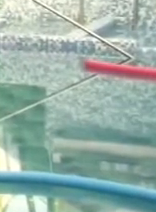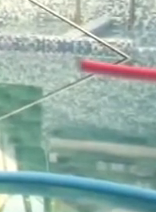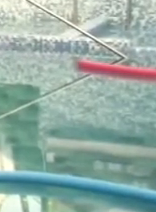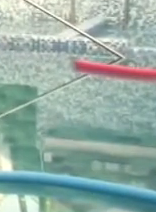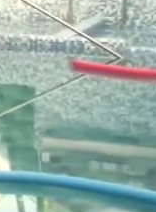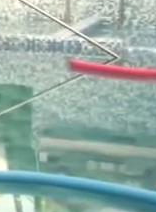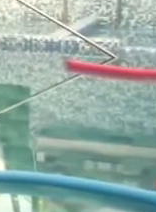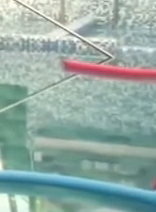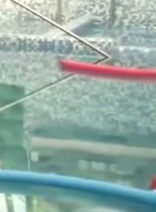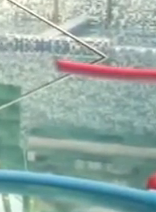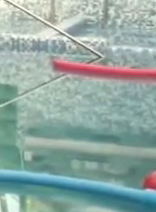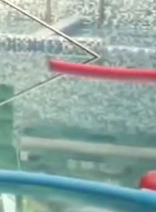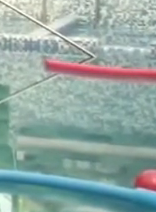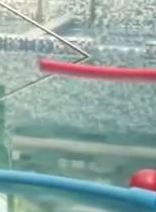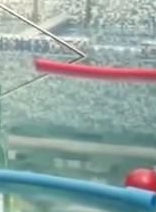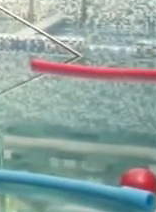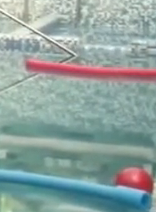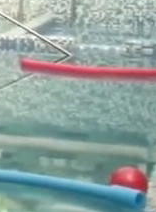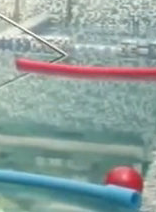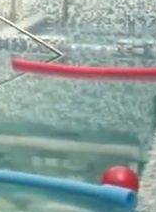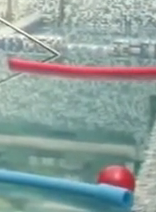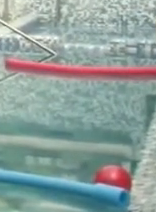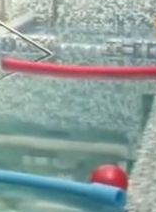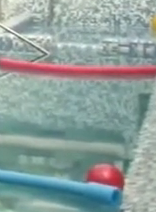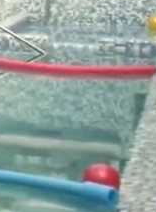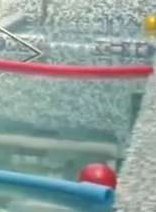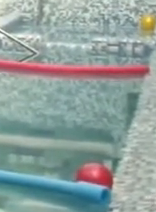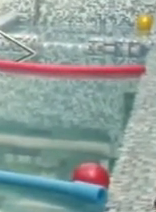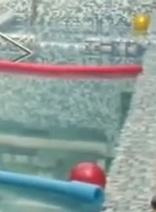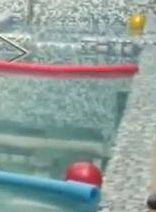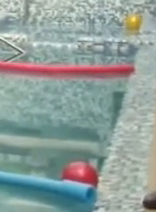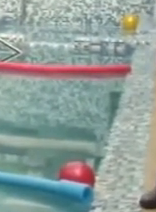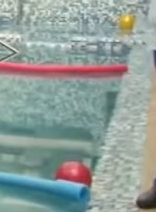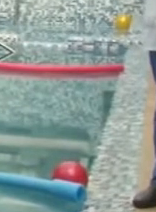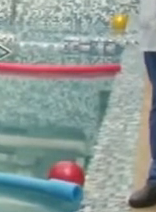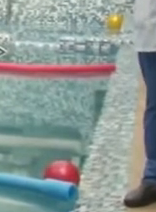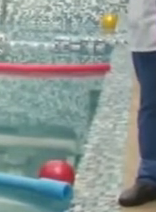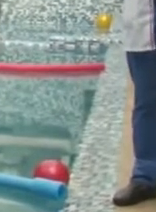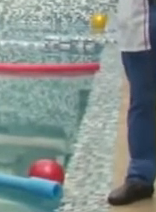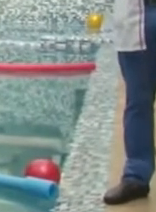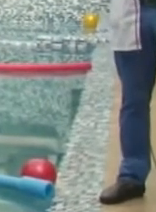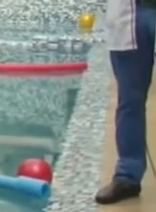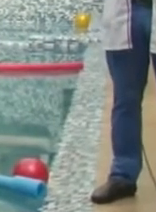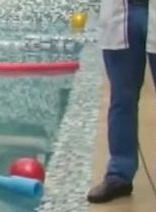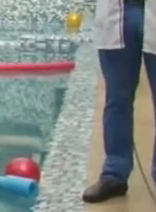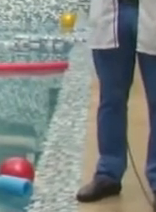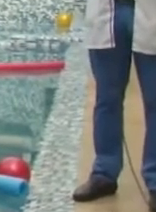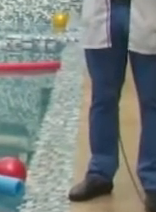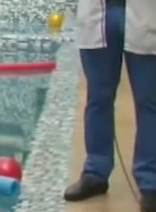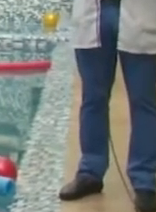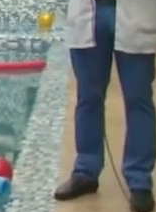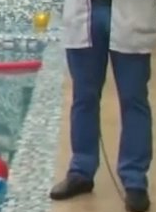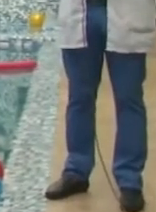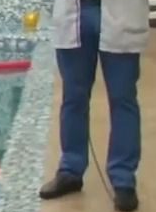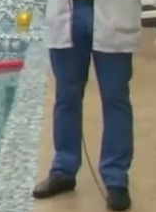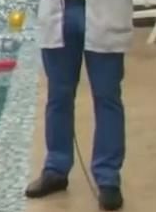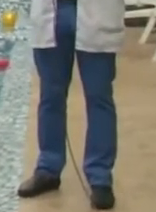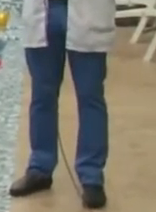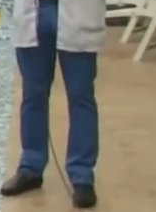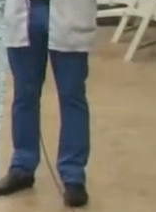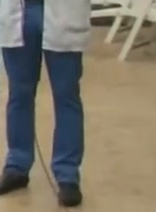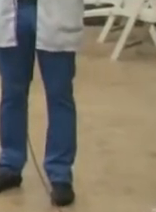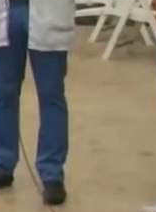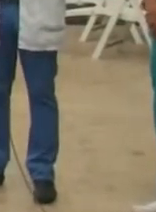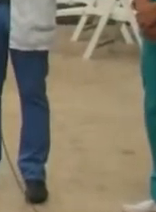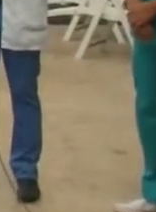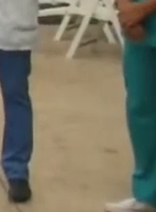finalidad prevenir el proceso de la enfermedad muchas personas nos preguntan en la consulta qué puedo hacer para mejorar